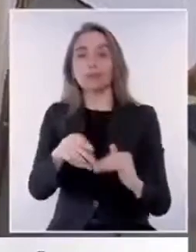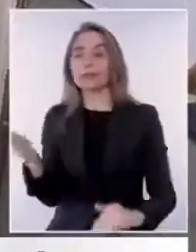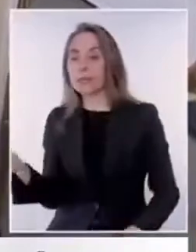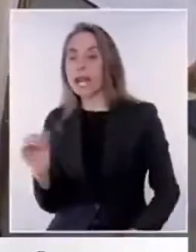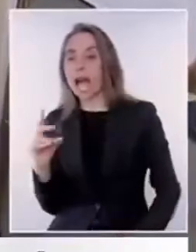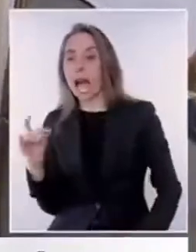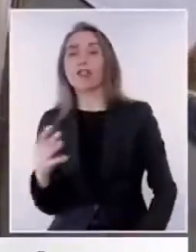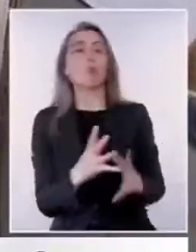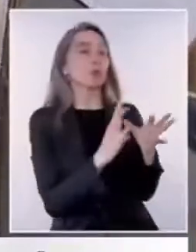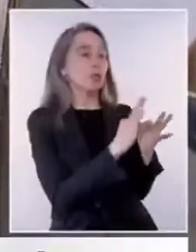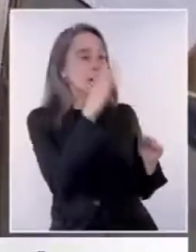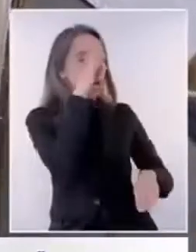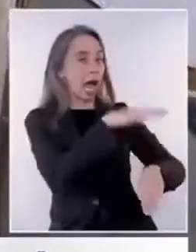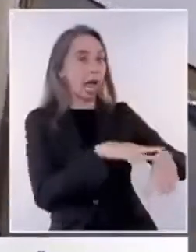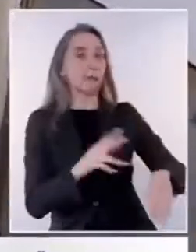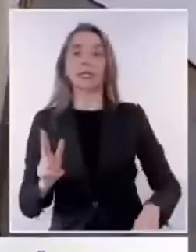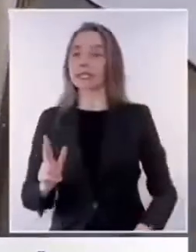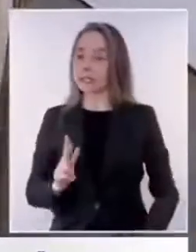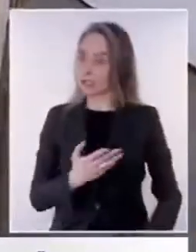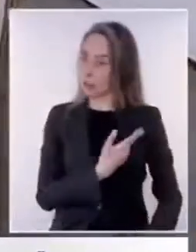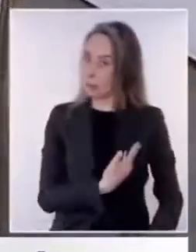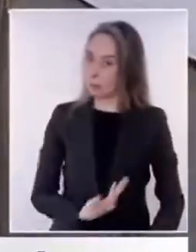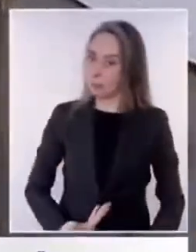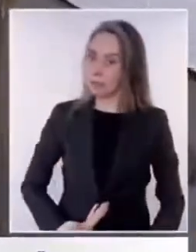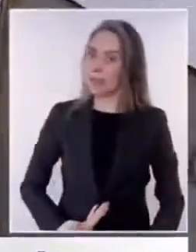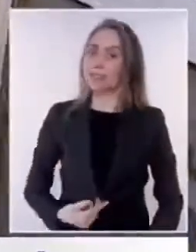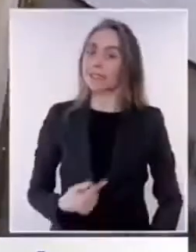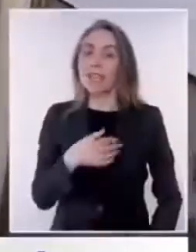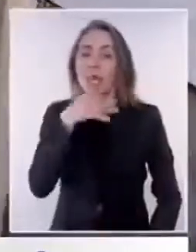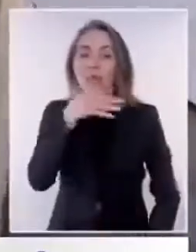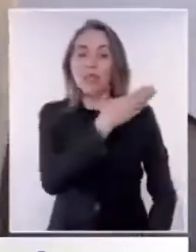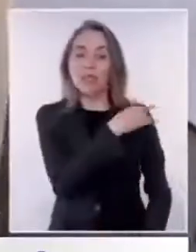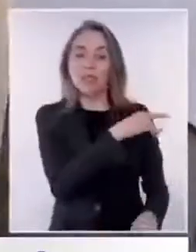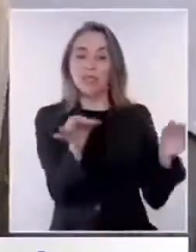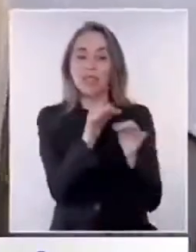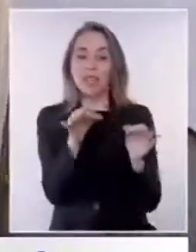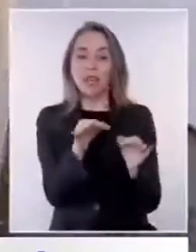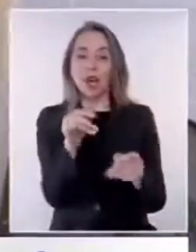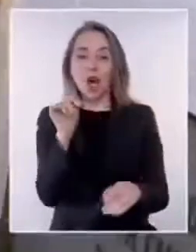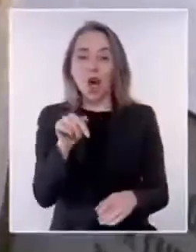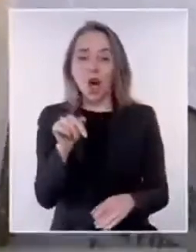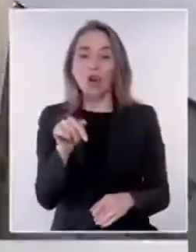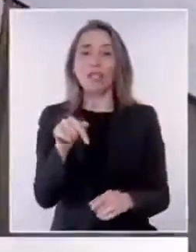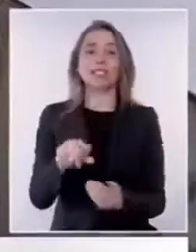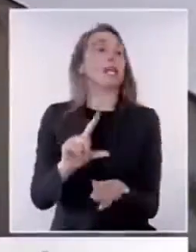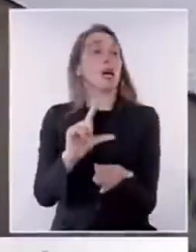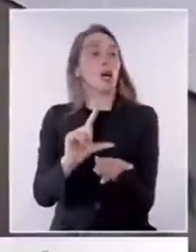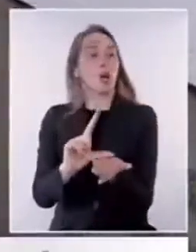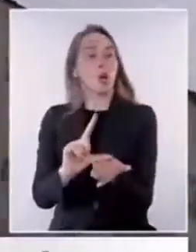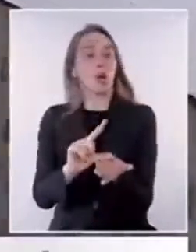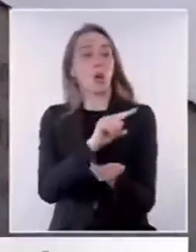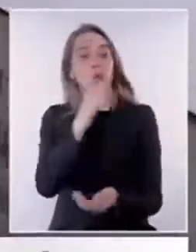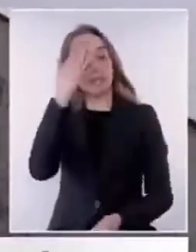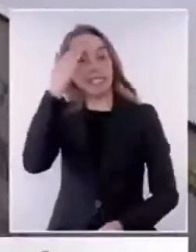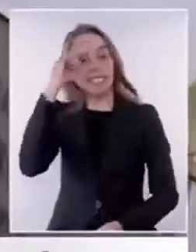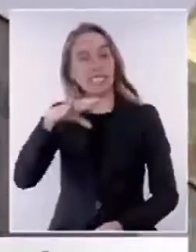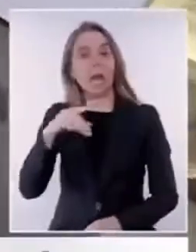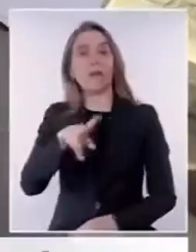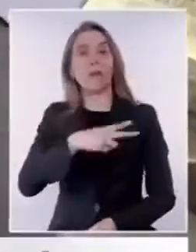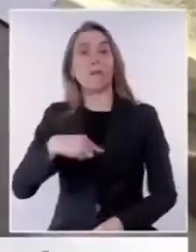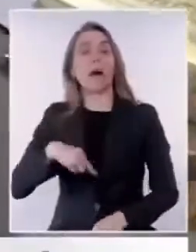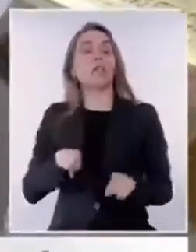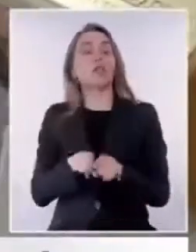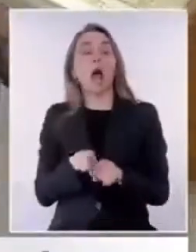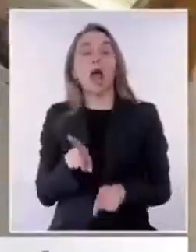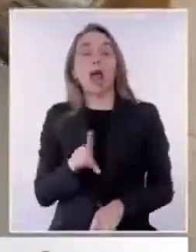Aldo. Gracias a mi almirante. Bueno, señor presidente, como decía mi almirante, hoy día estamos en este lugar, que es un lugar, como usted bien sabe, sagrado para nosotros